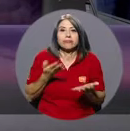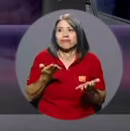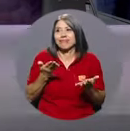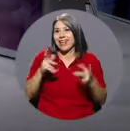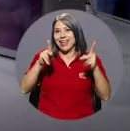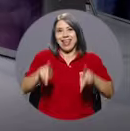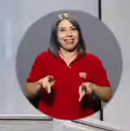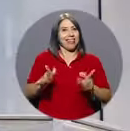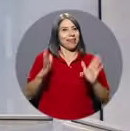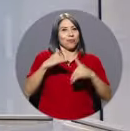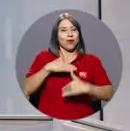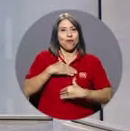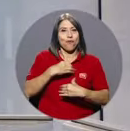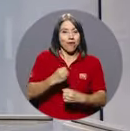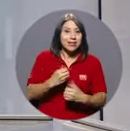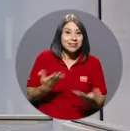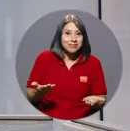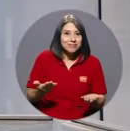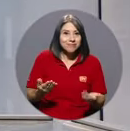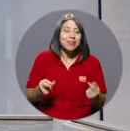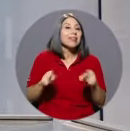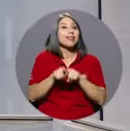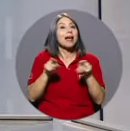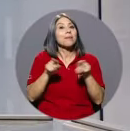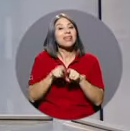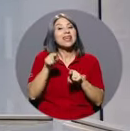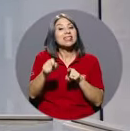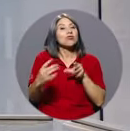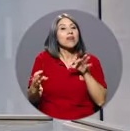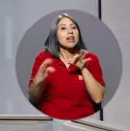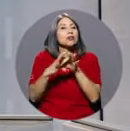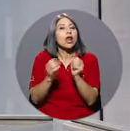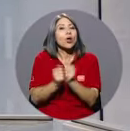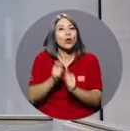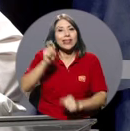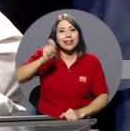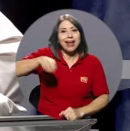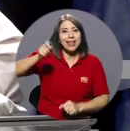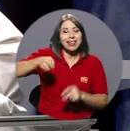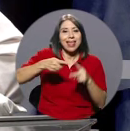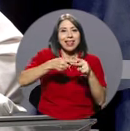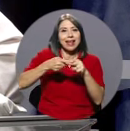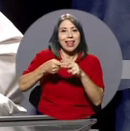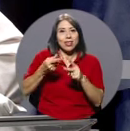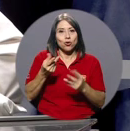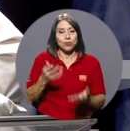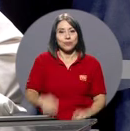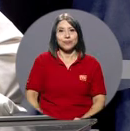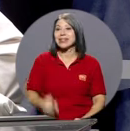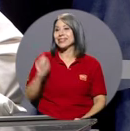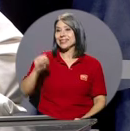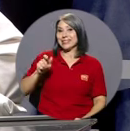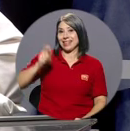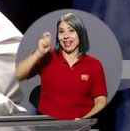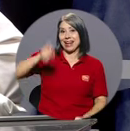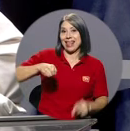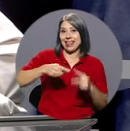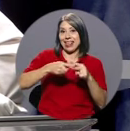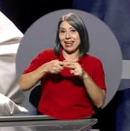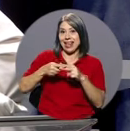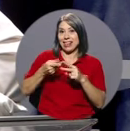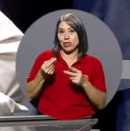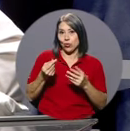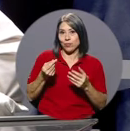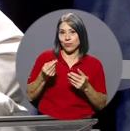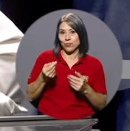mucho relacionado con el tema del endeudamiento, con el tema de las tarjetas de crédito. Claro, el tema de las tarjetas de crédito, como estaba hablando en el bloque